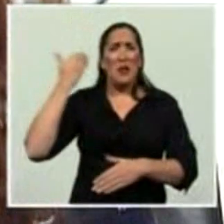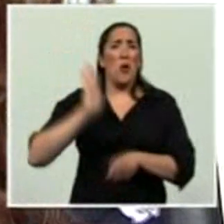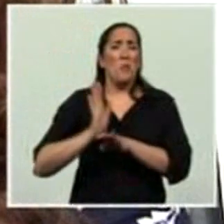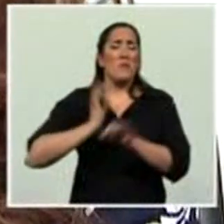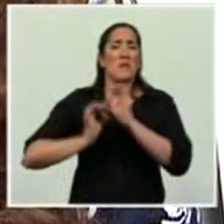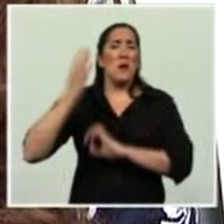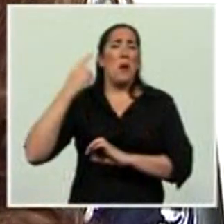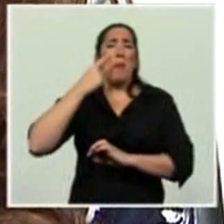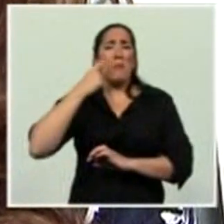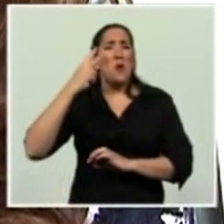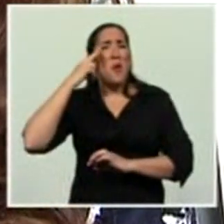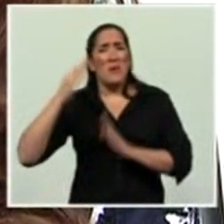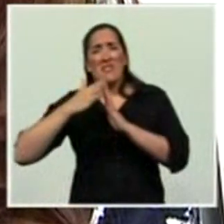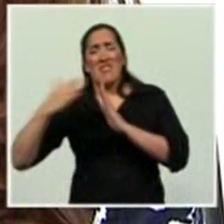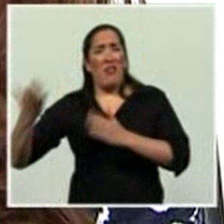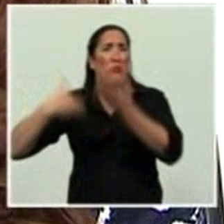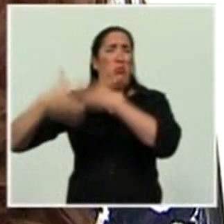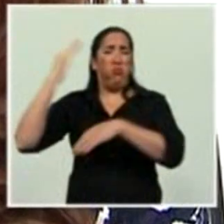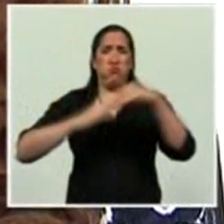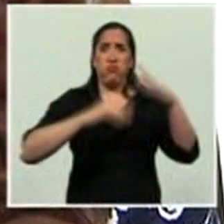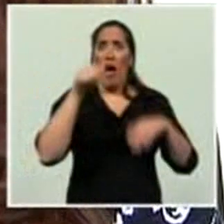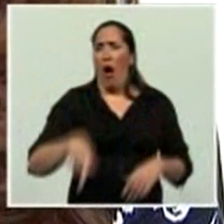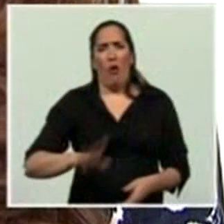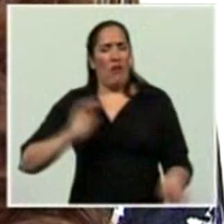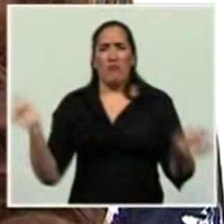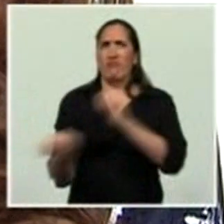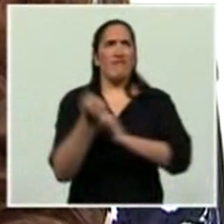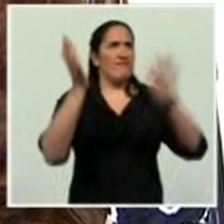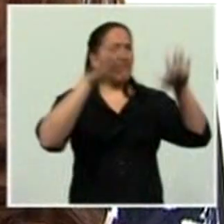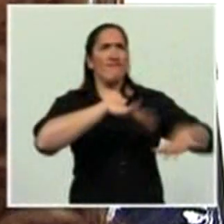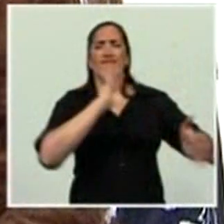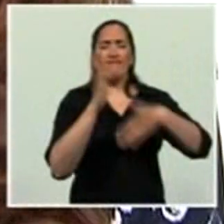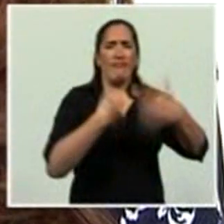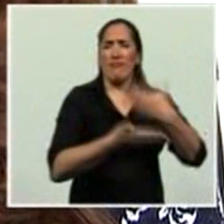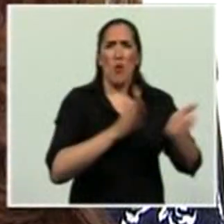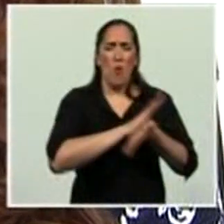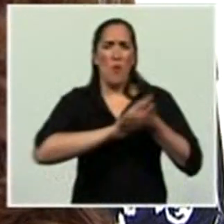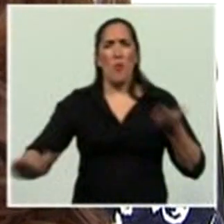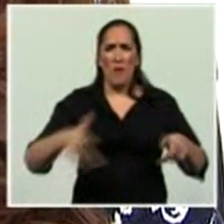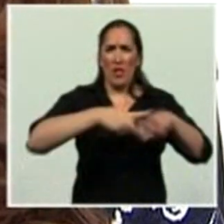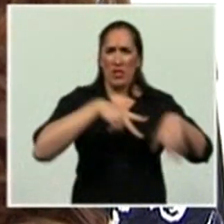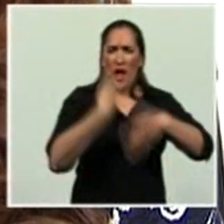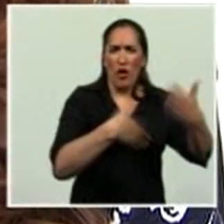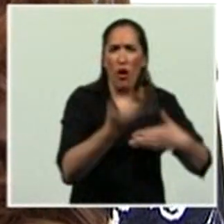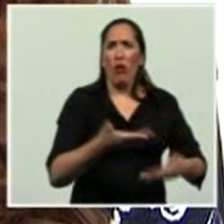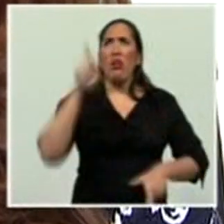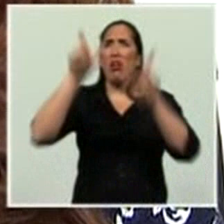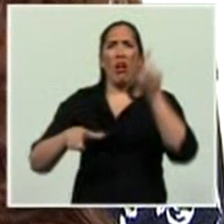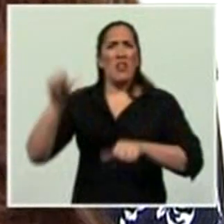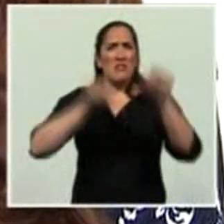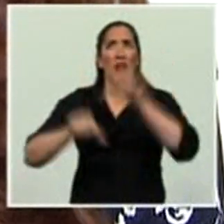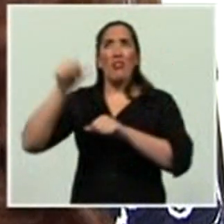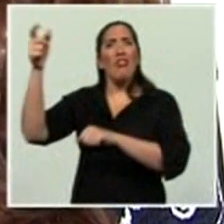XX Hoy estamos con un modernísimo edificio con moderna tecnología con gente que ha retornado al país como